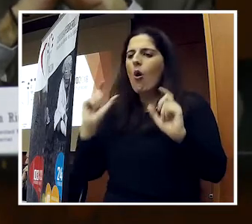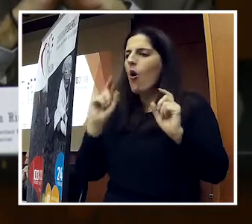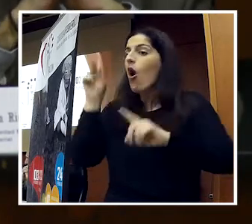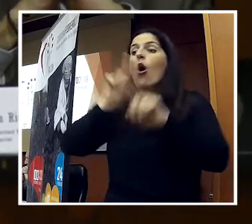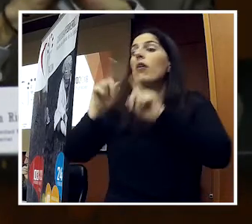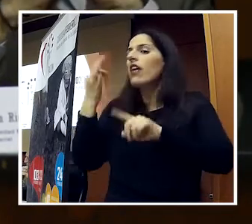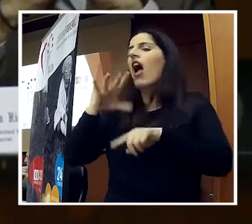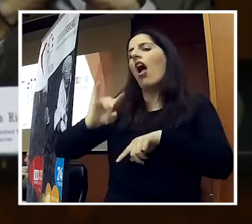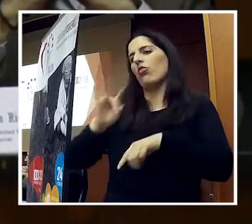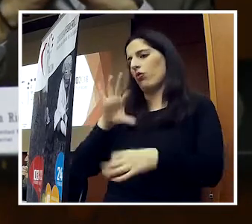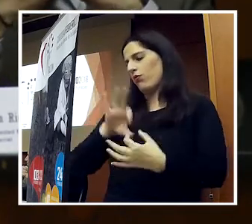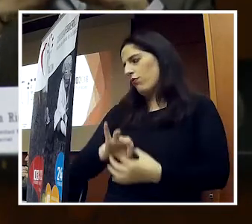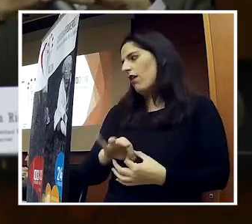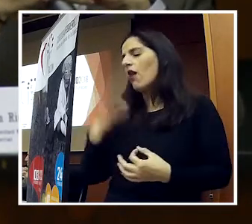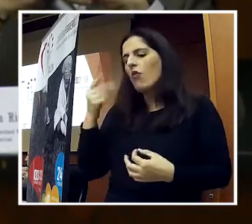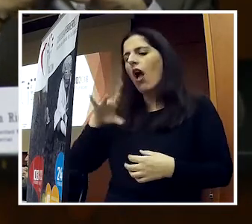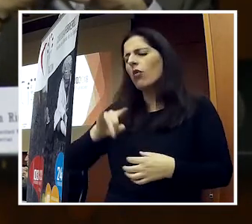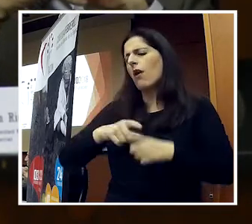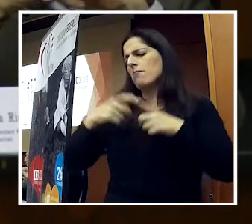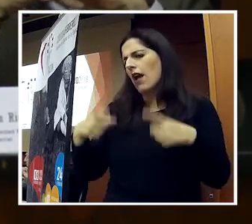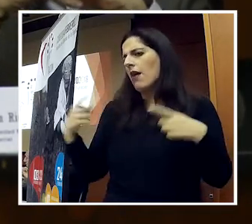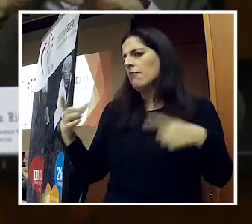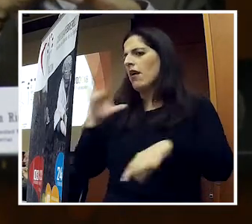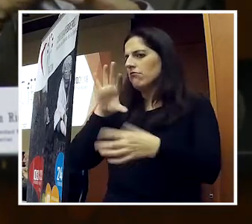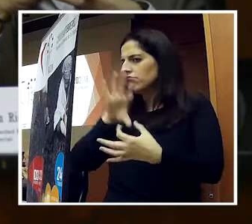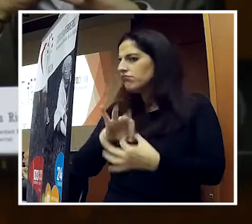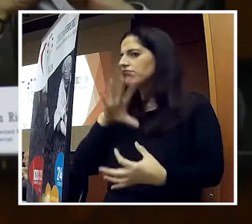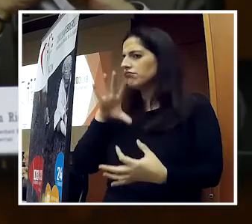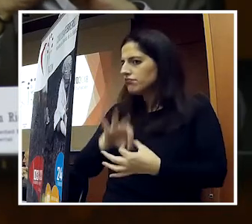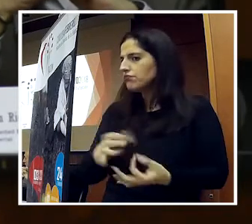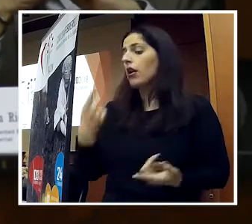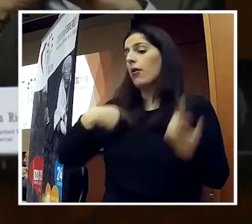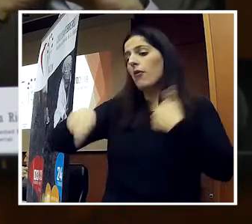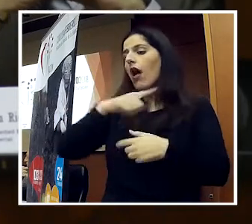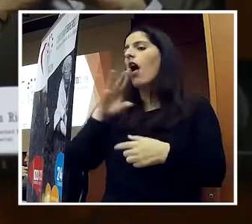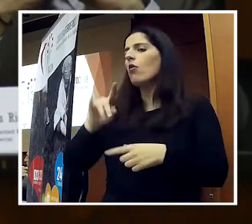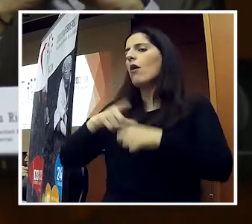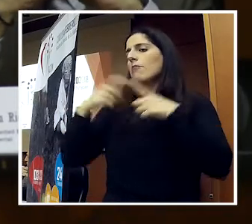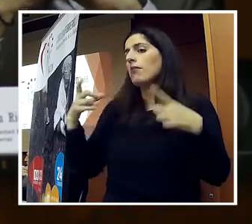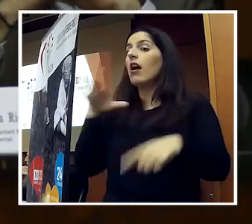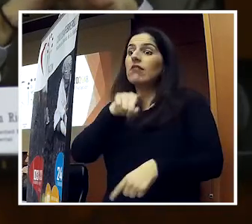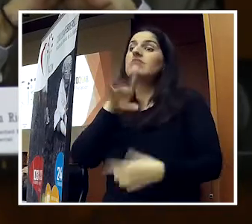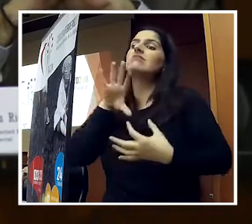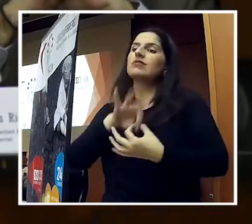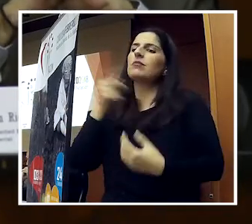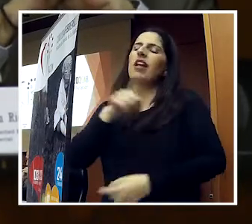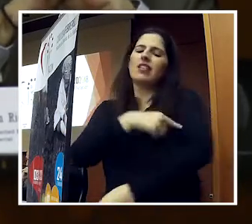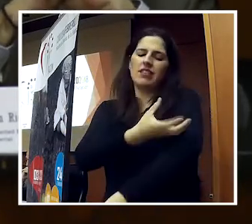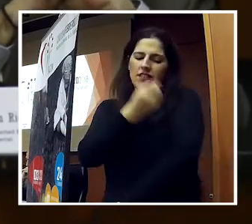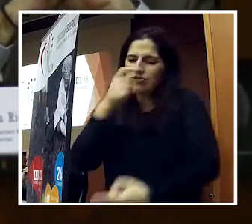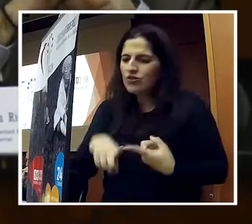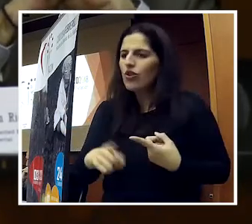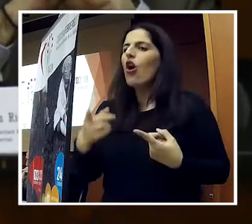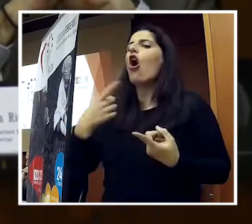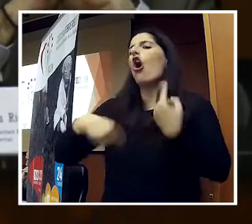la diabetes. Entonces, esto son alteraciones metabólicas junto a la hipertensión arterial, junto a las alteraciones